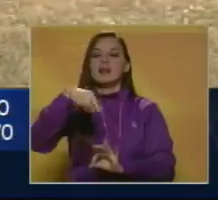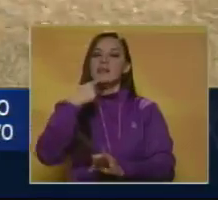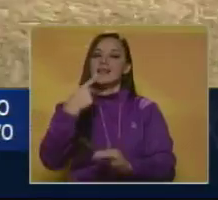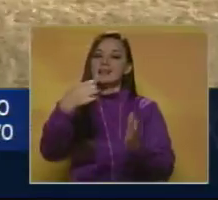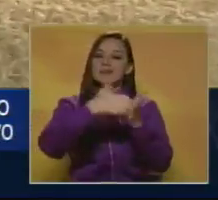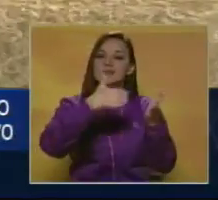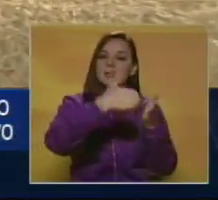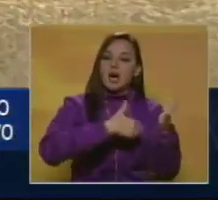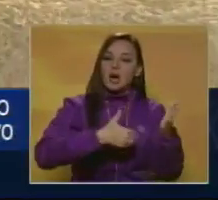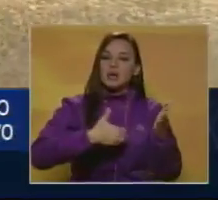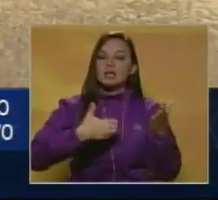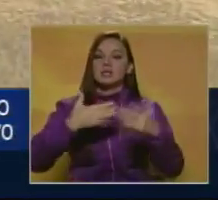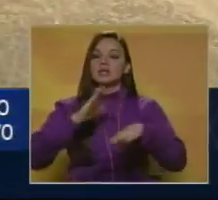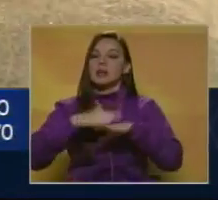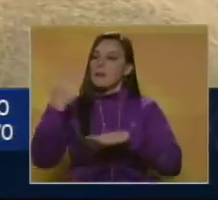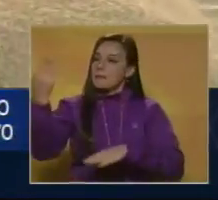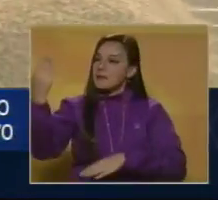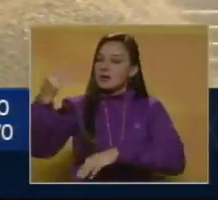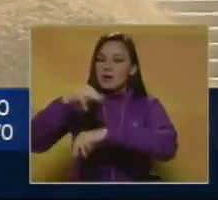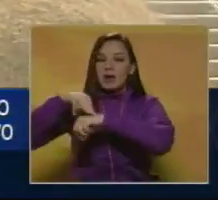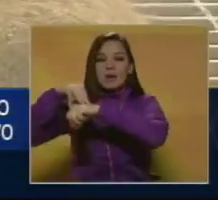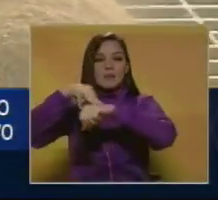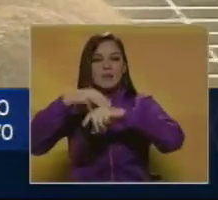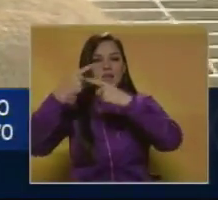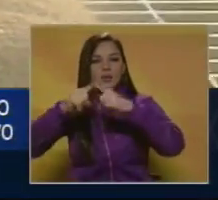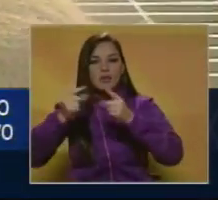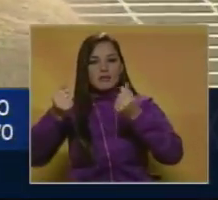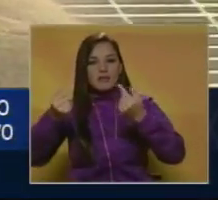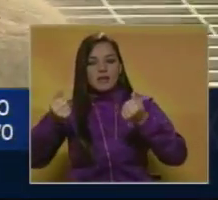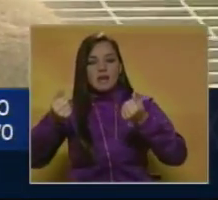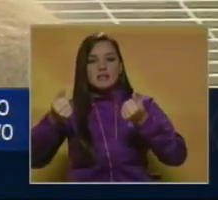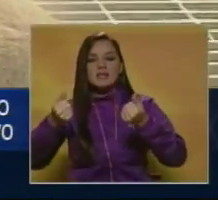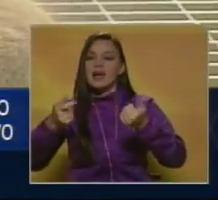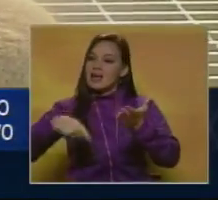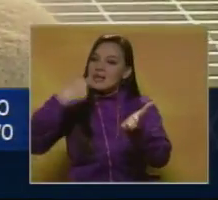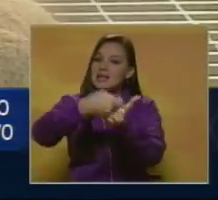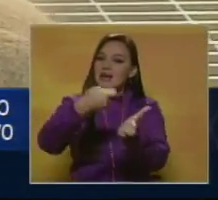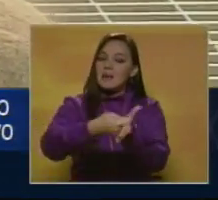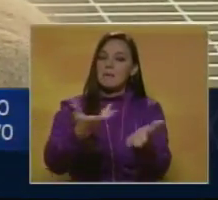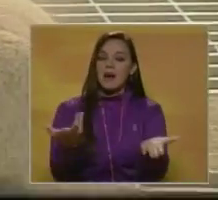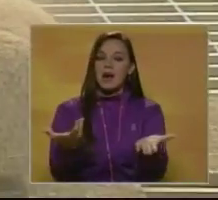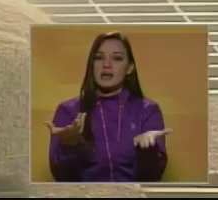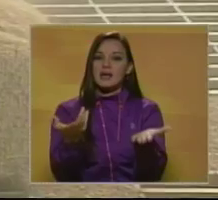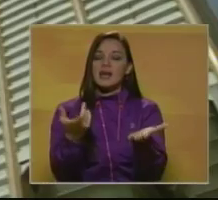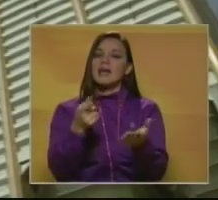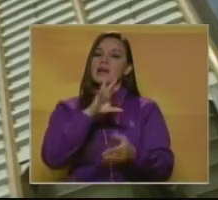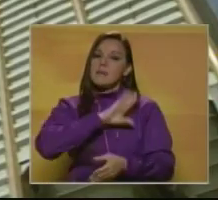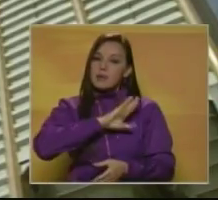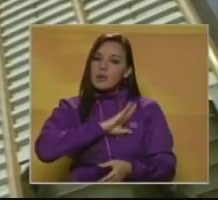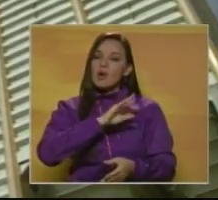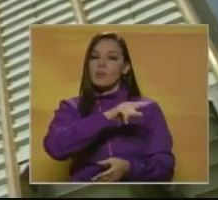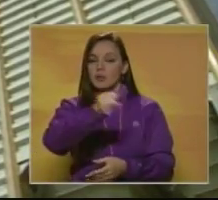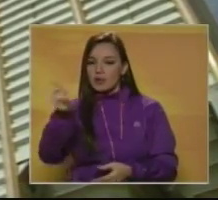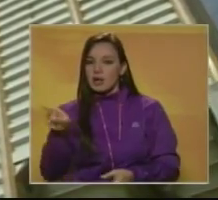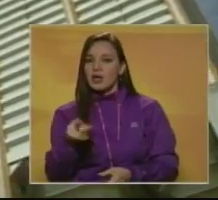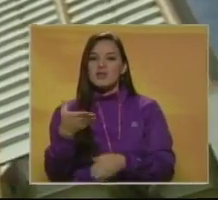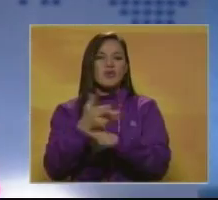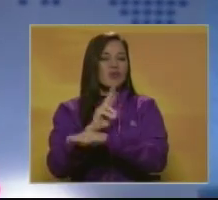este rubro, por lo que solicitaron al Ministerio de Finanzas el desembolso de los recursos correspondientes lo antes